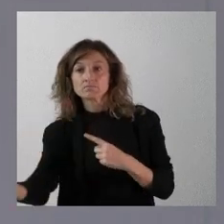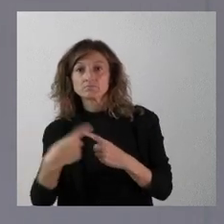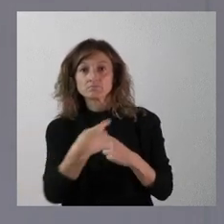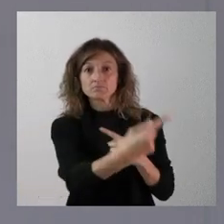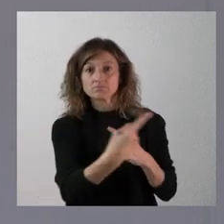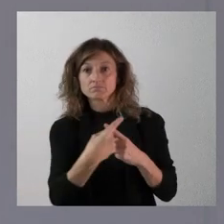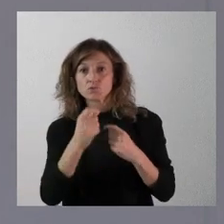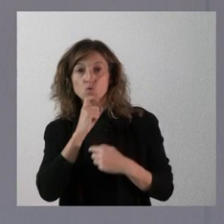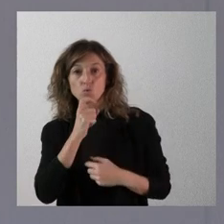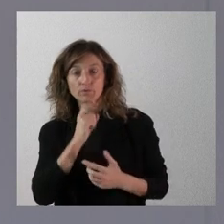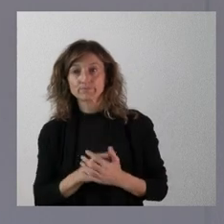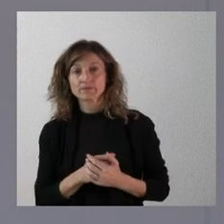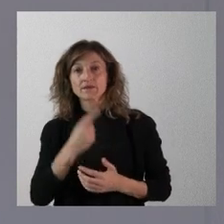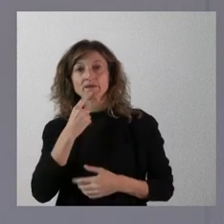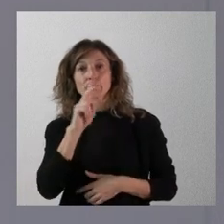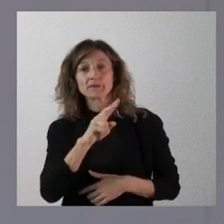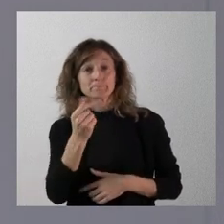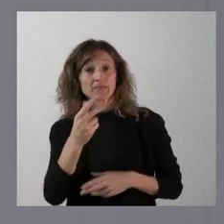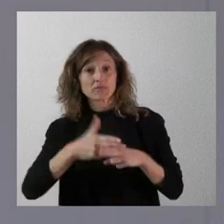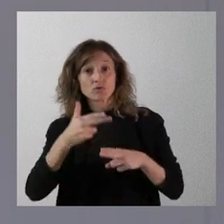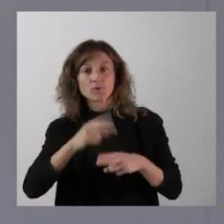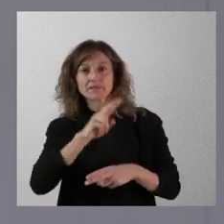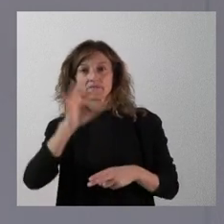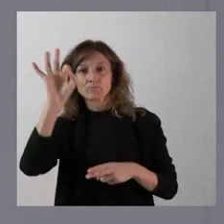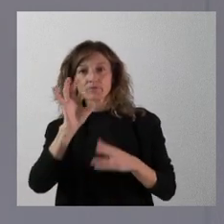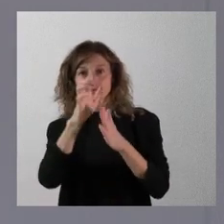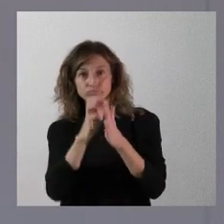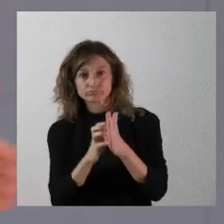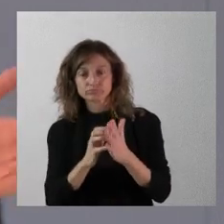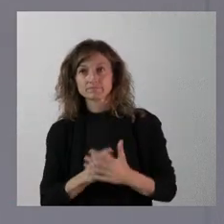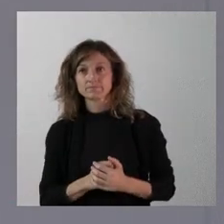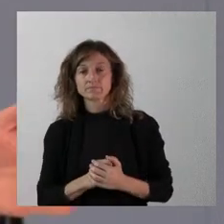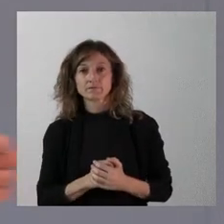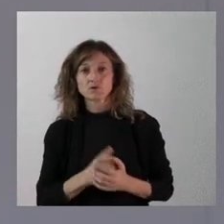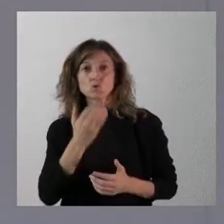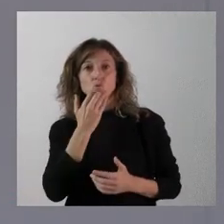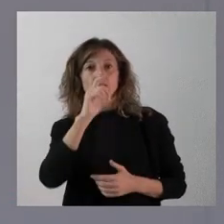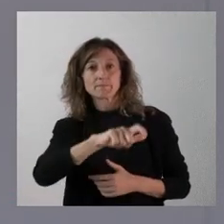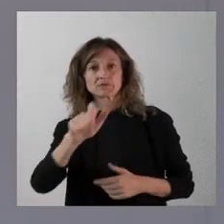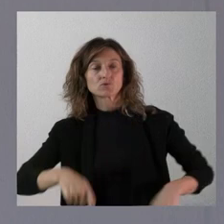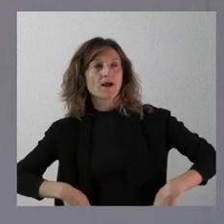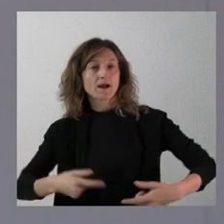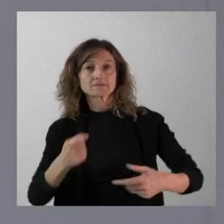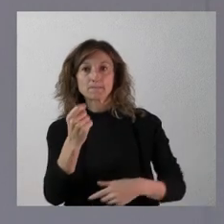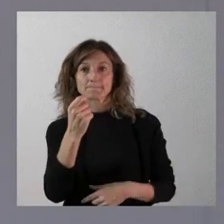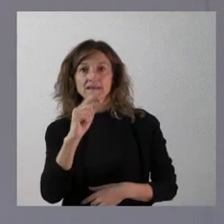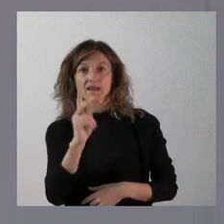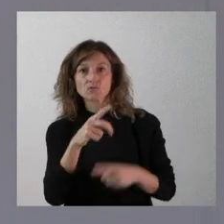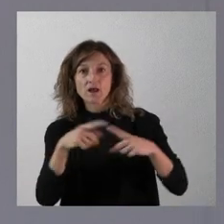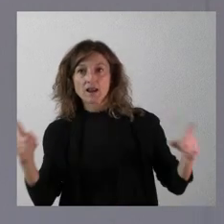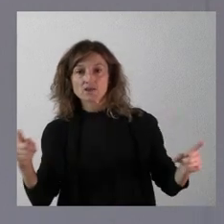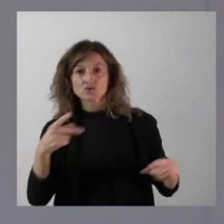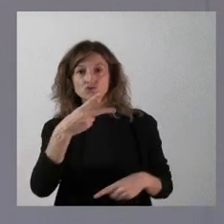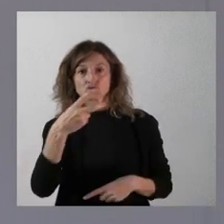lo que sabemos que es el 25% del coste por tanto para una persona que gaste mil euros al año Pues eran